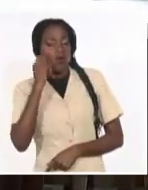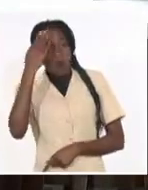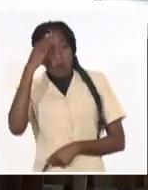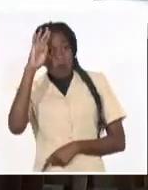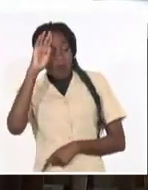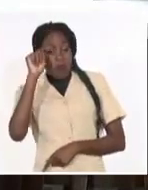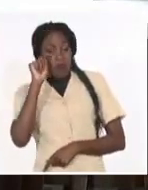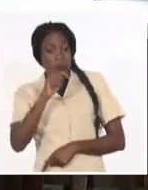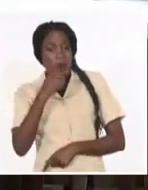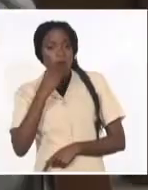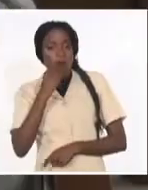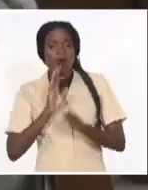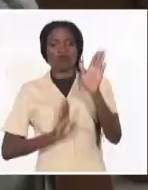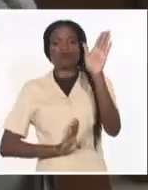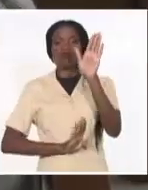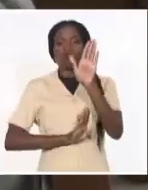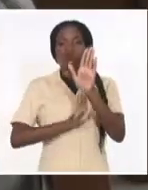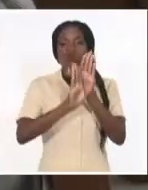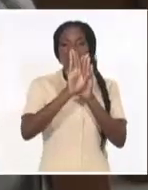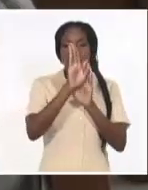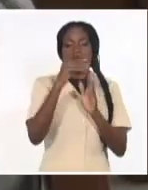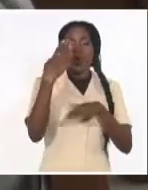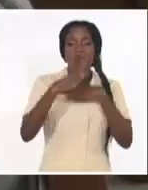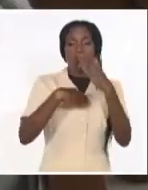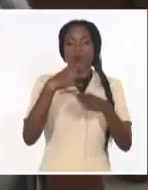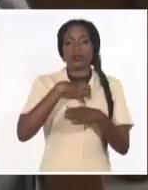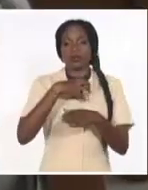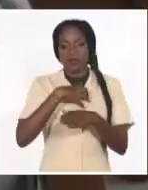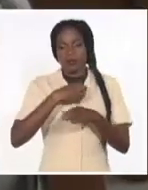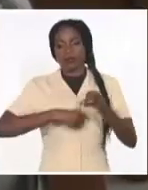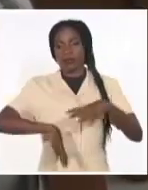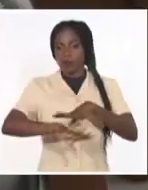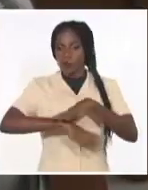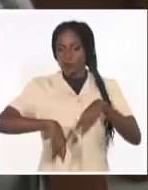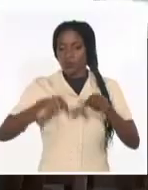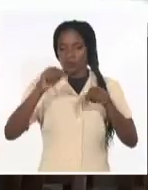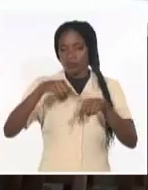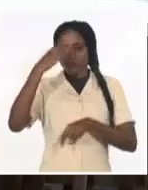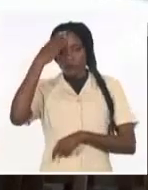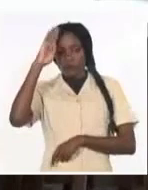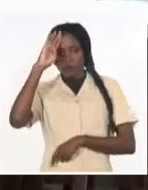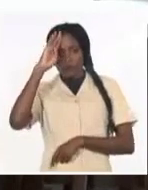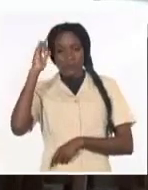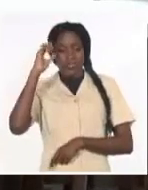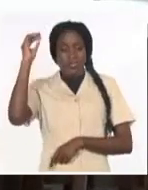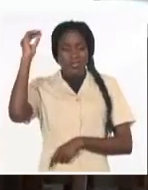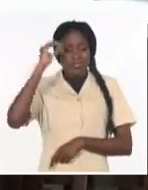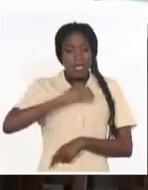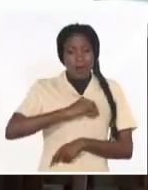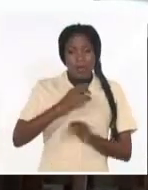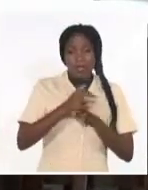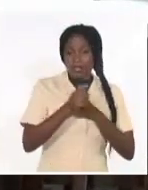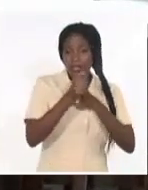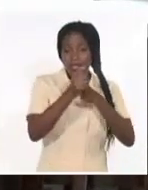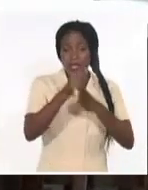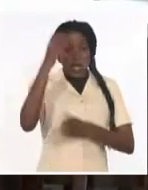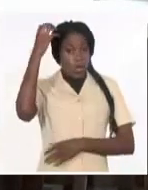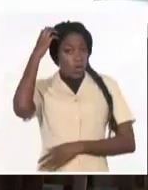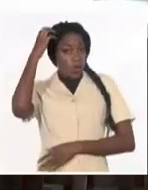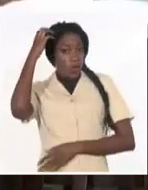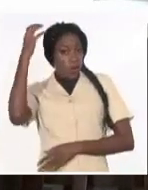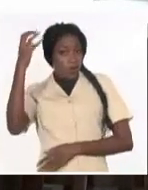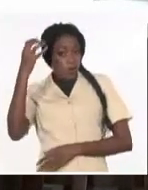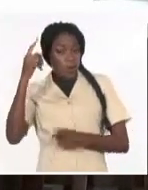Antillas superará los enormes desafíos que hoy enfrenta. Estamos convencidos de que bajo su liderazgo, el